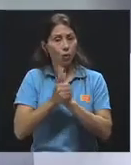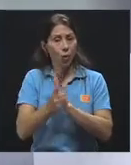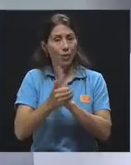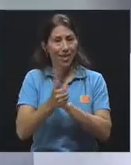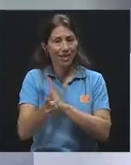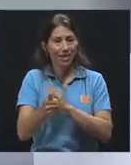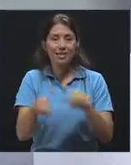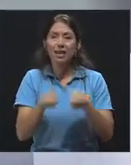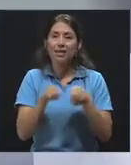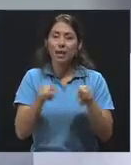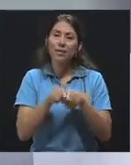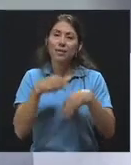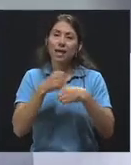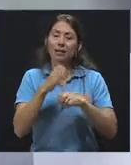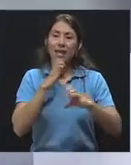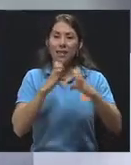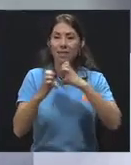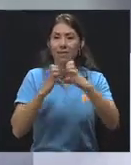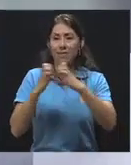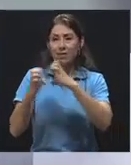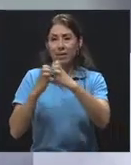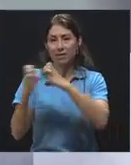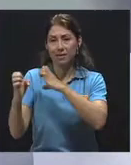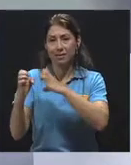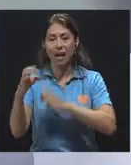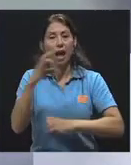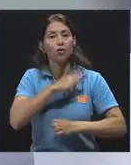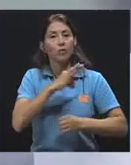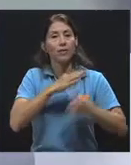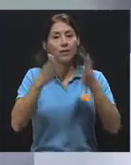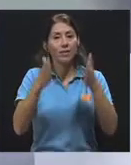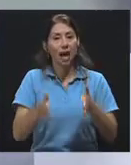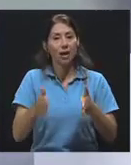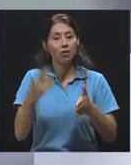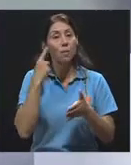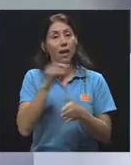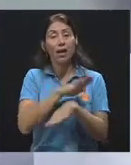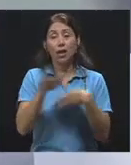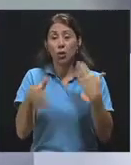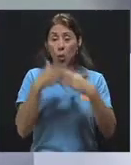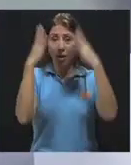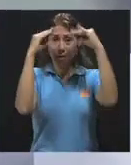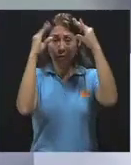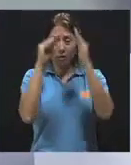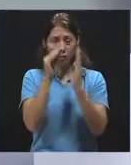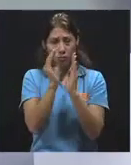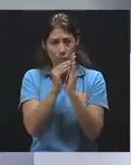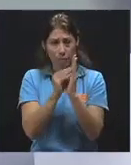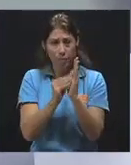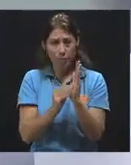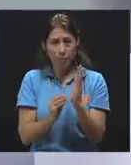se hace entrevistas a los beneficiarios para ir dejando un registro, ajá, y descubrir, digamos,